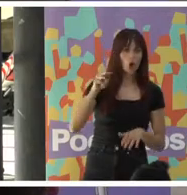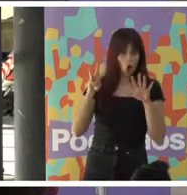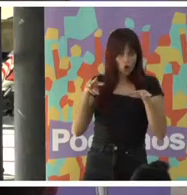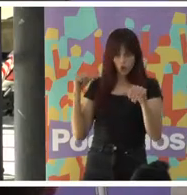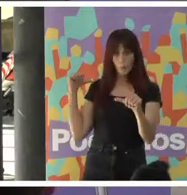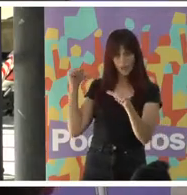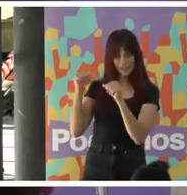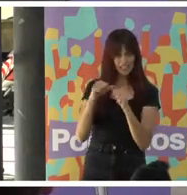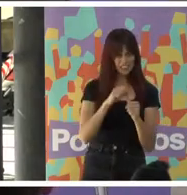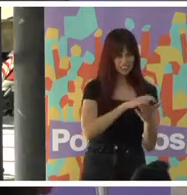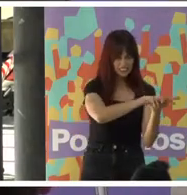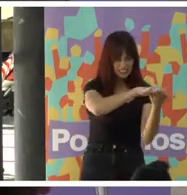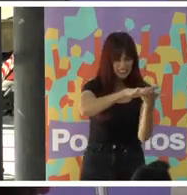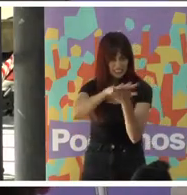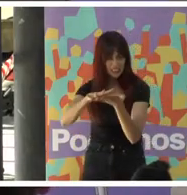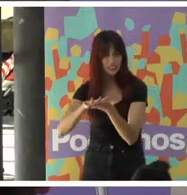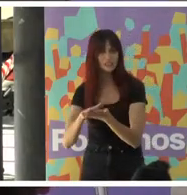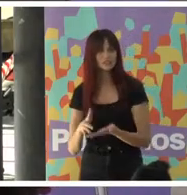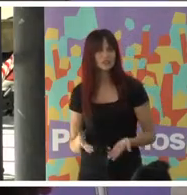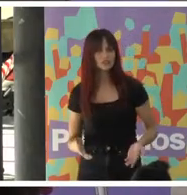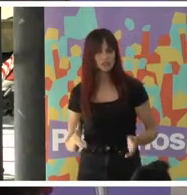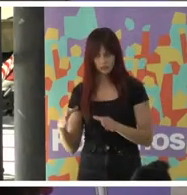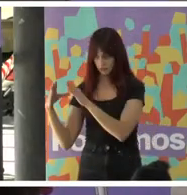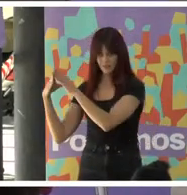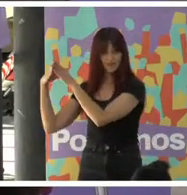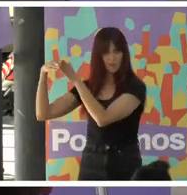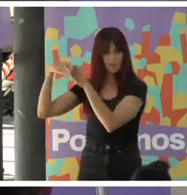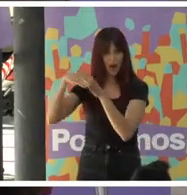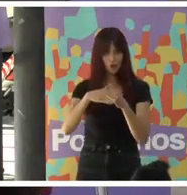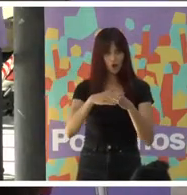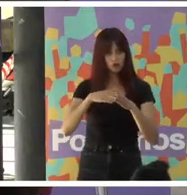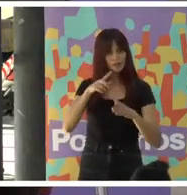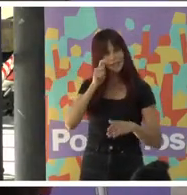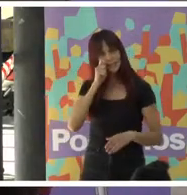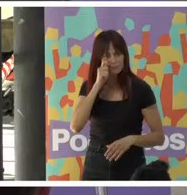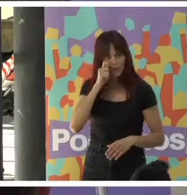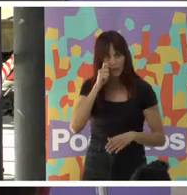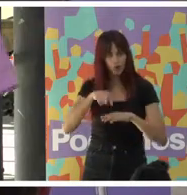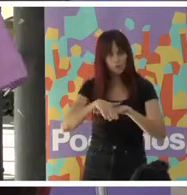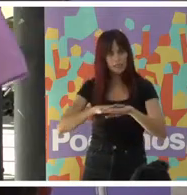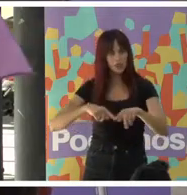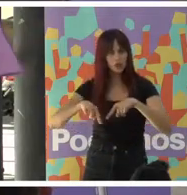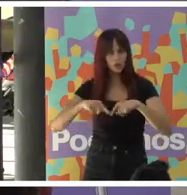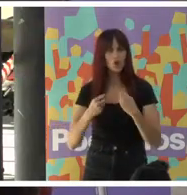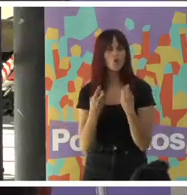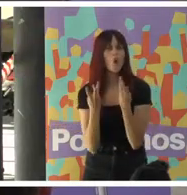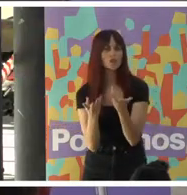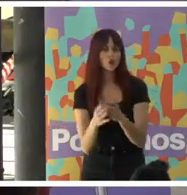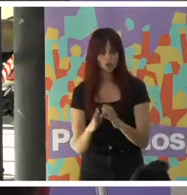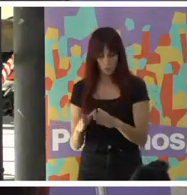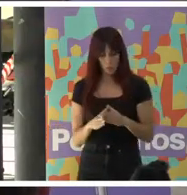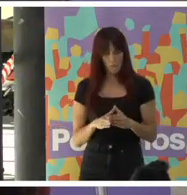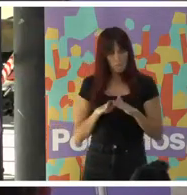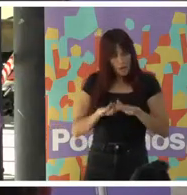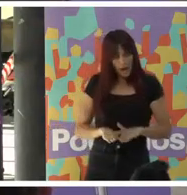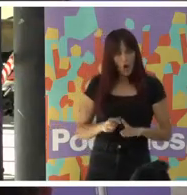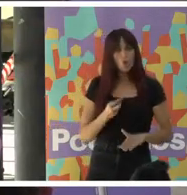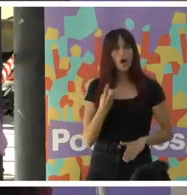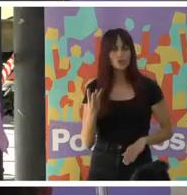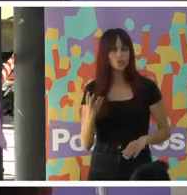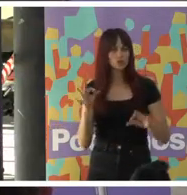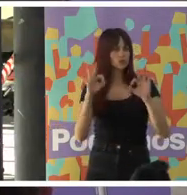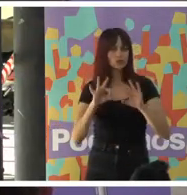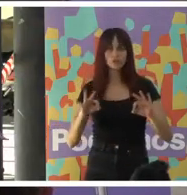de genocidio, ¿a cuántos buques ha inspeccionado desde el Ministerio de Transportes? ¿A cuántos ha retenido? Yo os lo digo, a